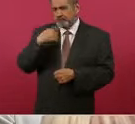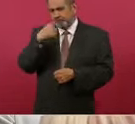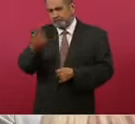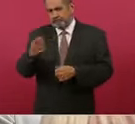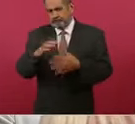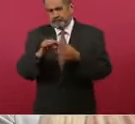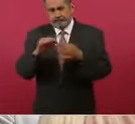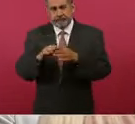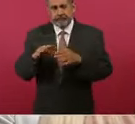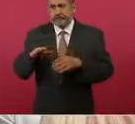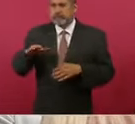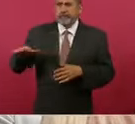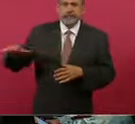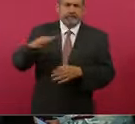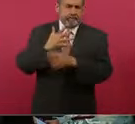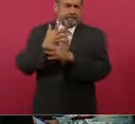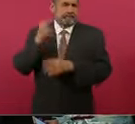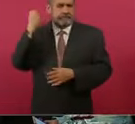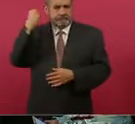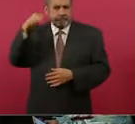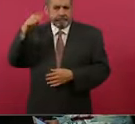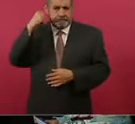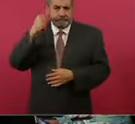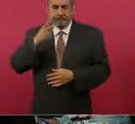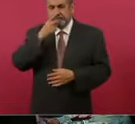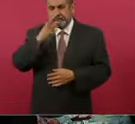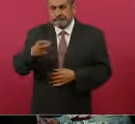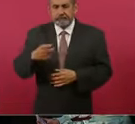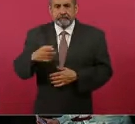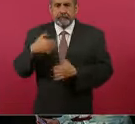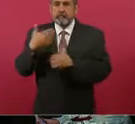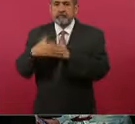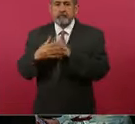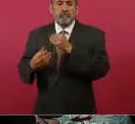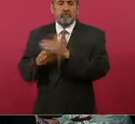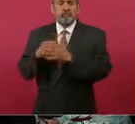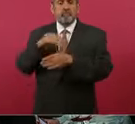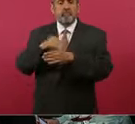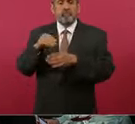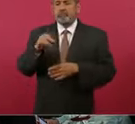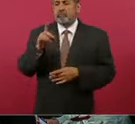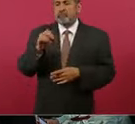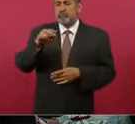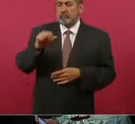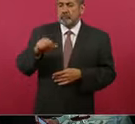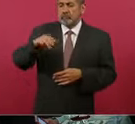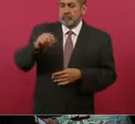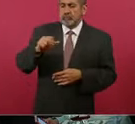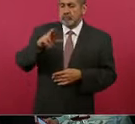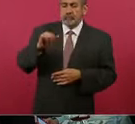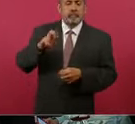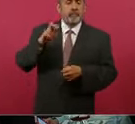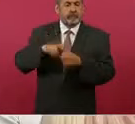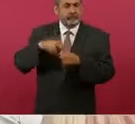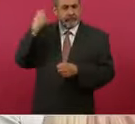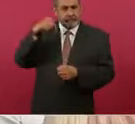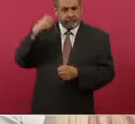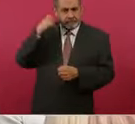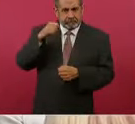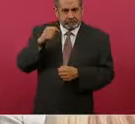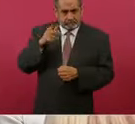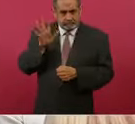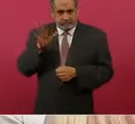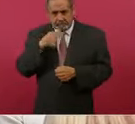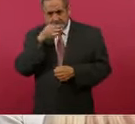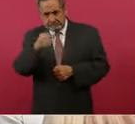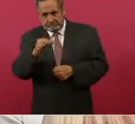el sentir del pueblo tabasqueño en el sentido de levantar un monumento a Dora María, la Chaparrita de Oro, en Tabasco. No sé si ya le han